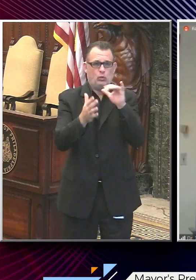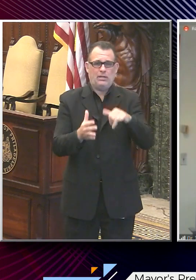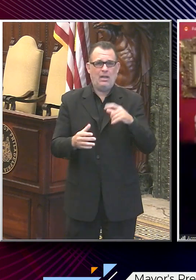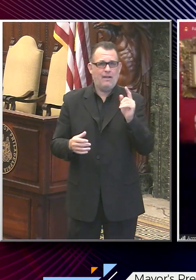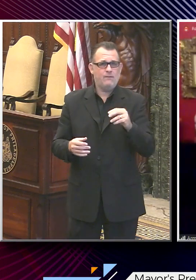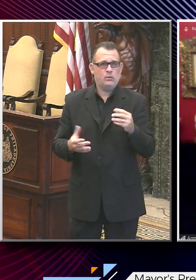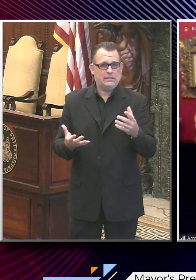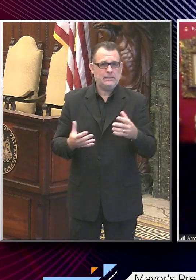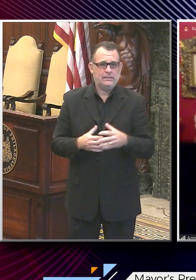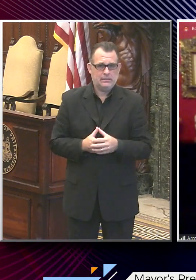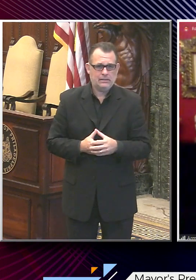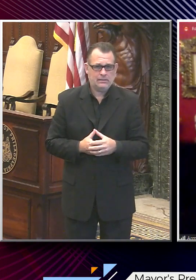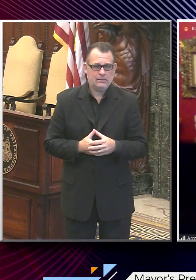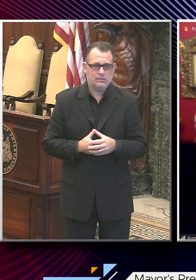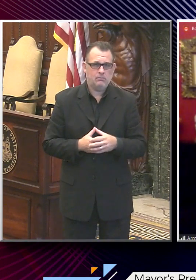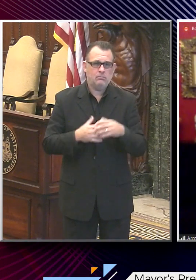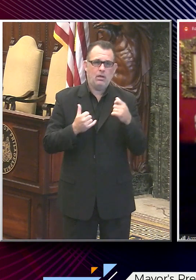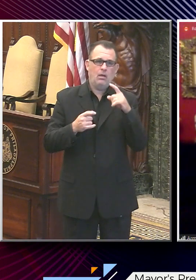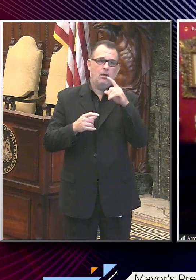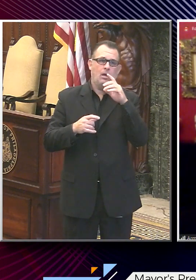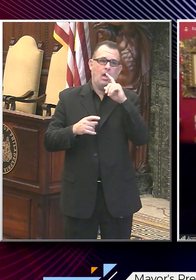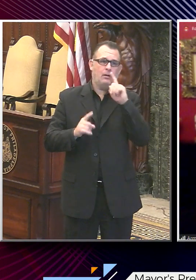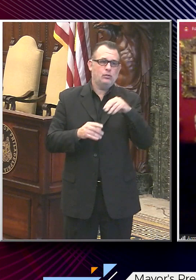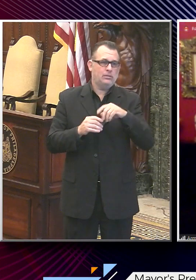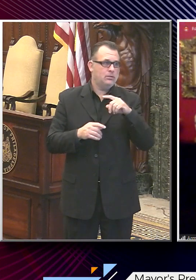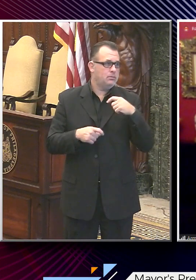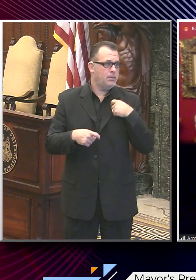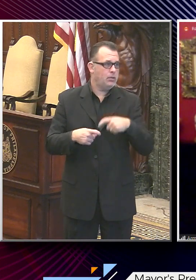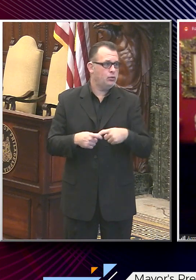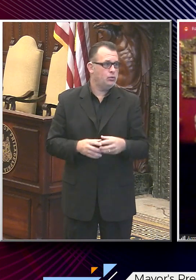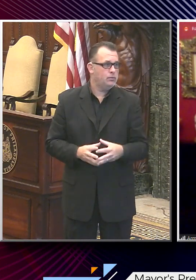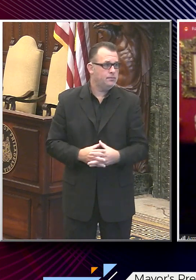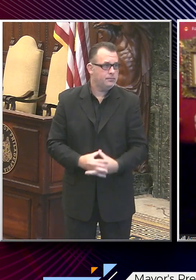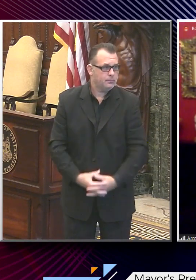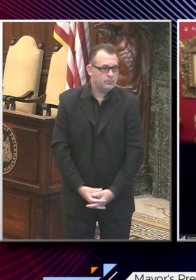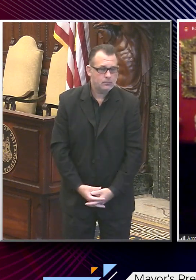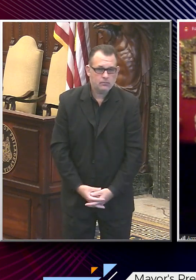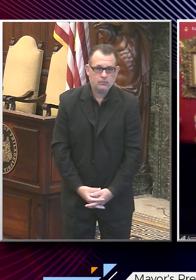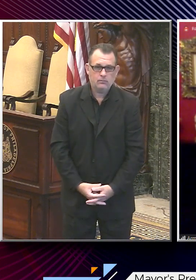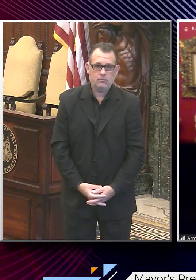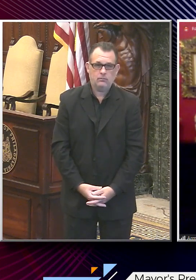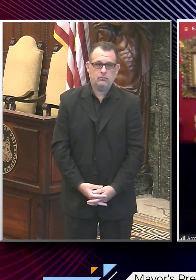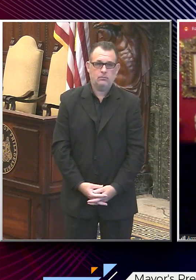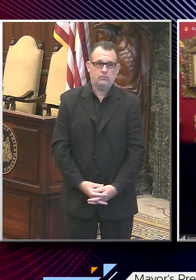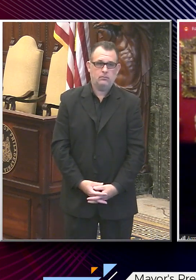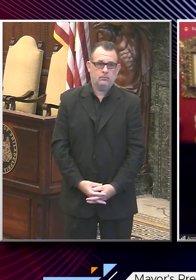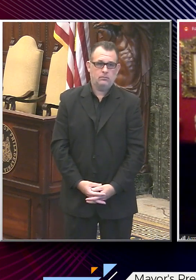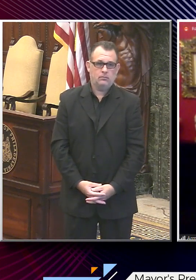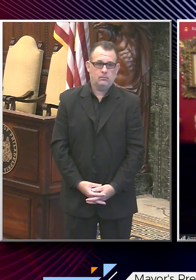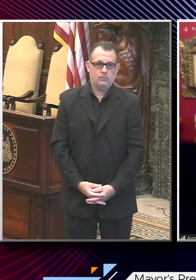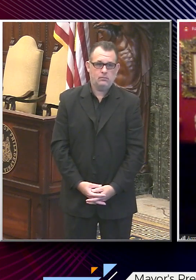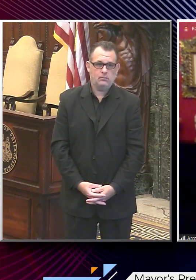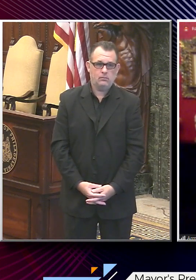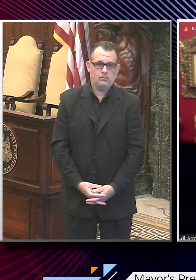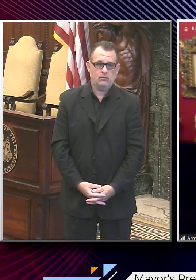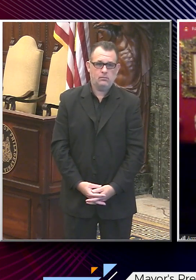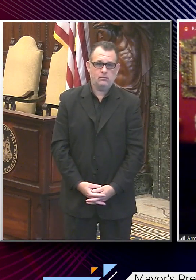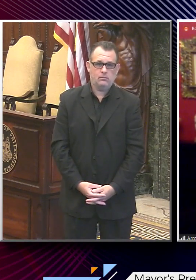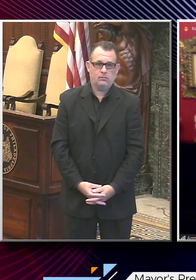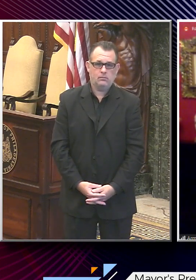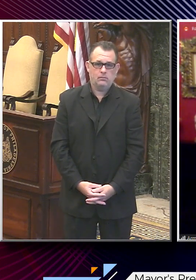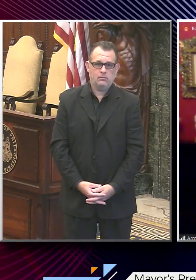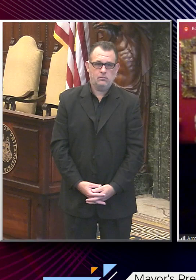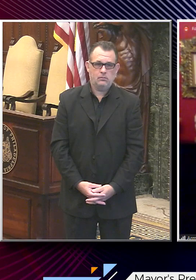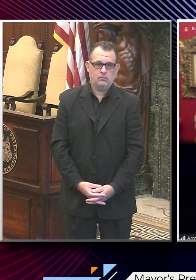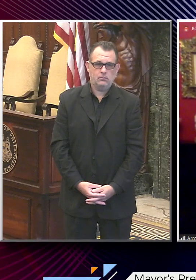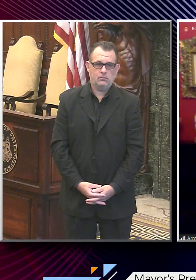La respuesta es que nosotros estamos trabajando con las escuelas y los sistemas escolares para que operen de la manera más segura posible. Y